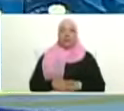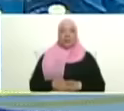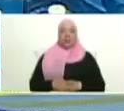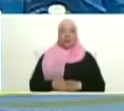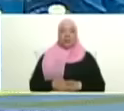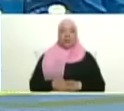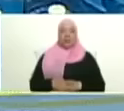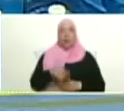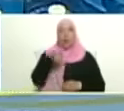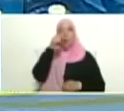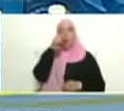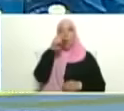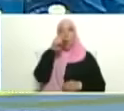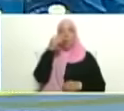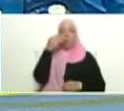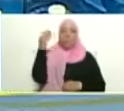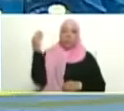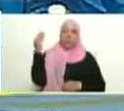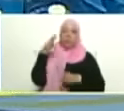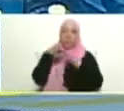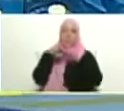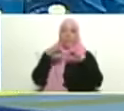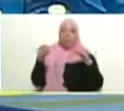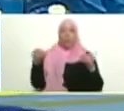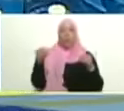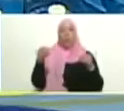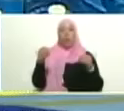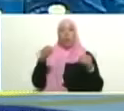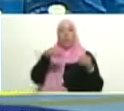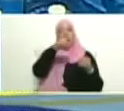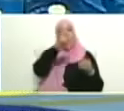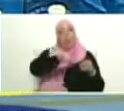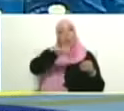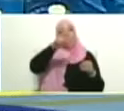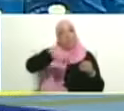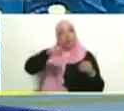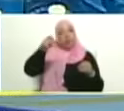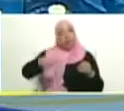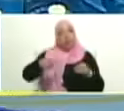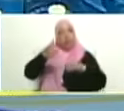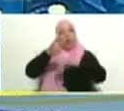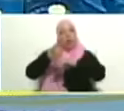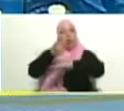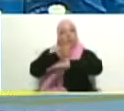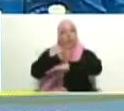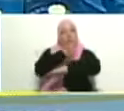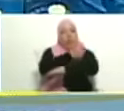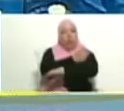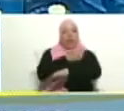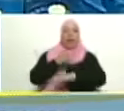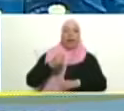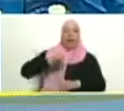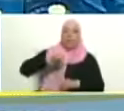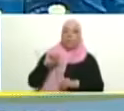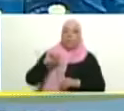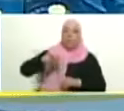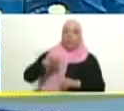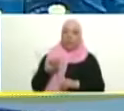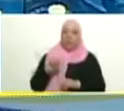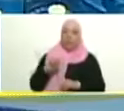Douglas Rico. A todos los mandos policiales presentes. Viceministros,